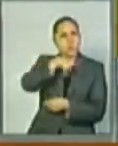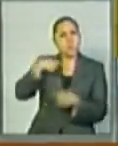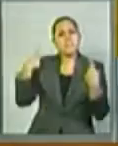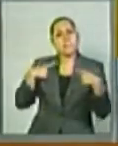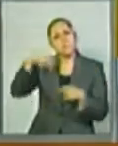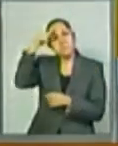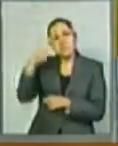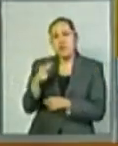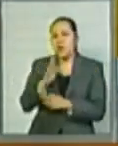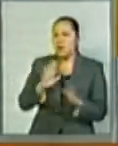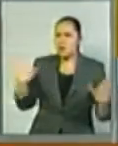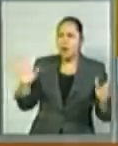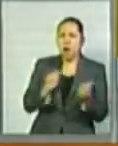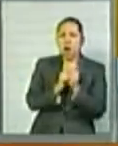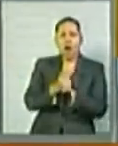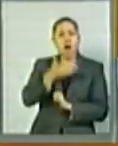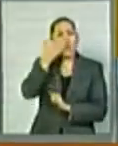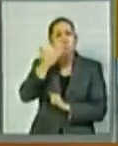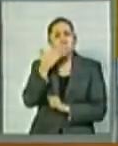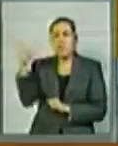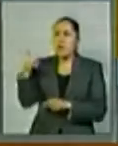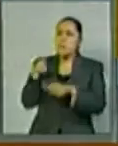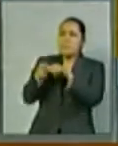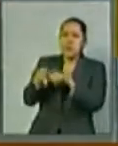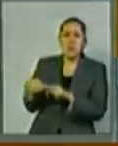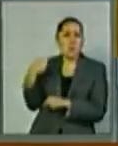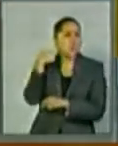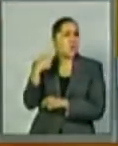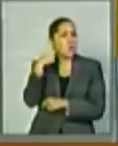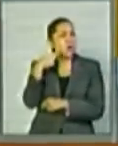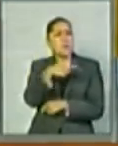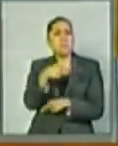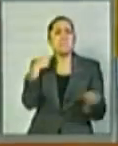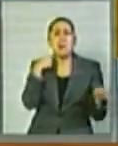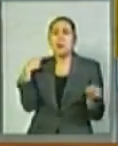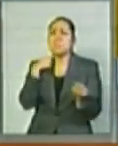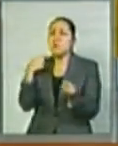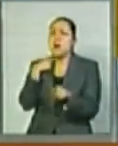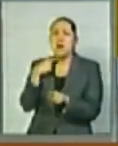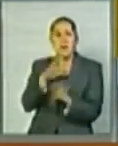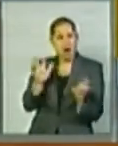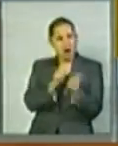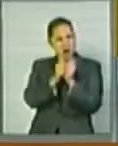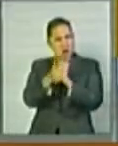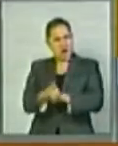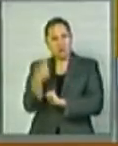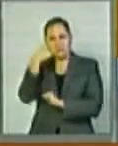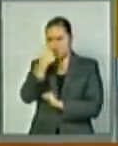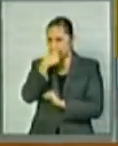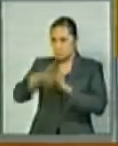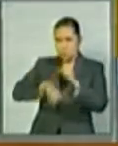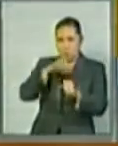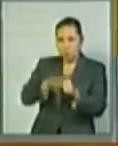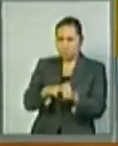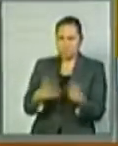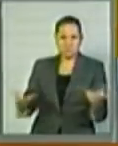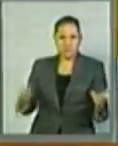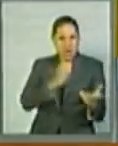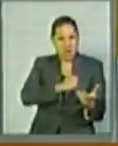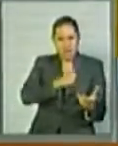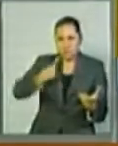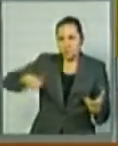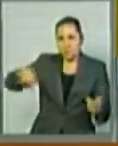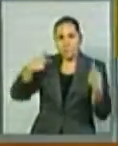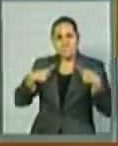de actos como algo normal o cotidiano. Es absolutamente reprobable que la sociedad viva con miedo. Es